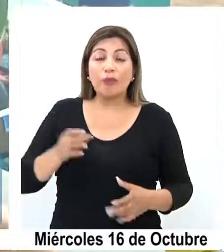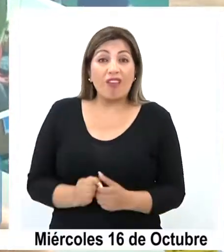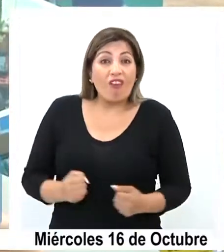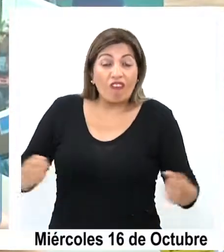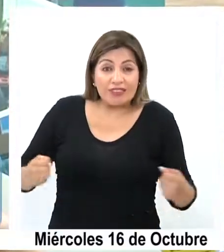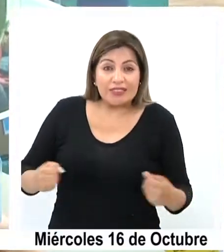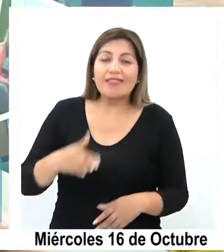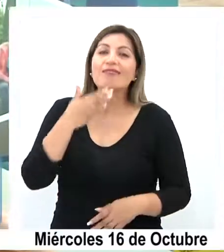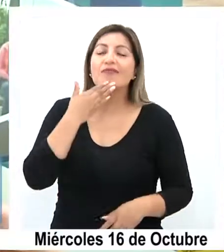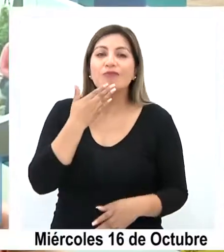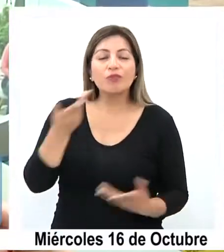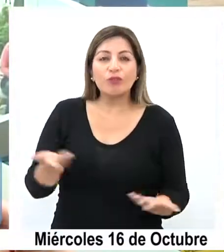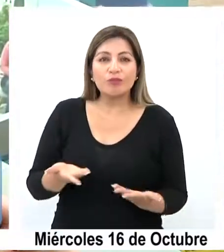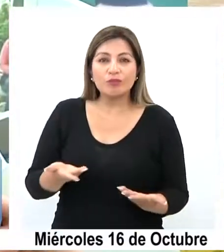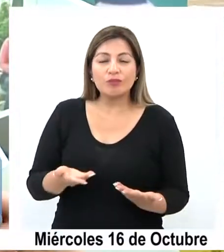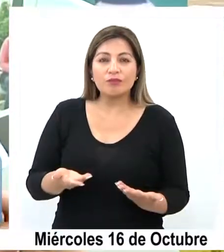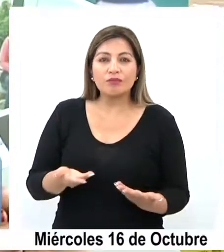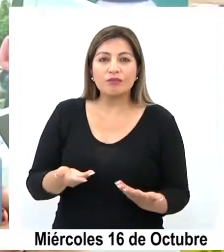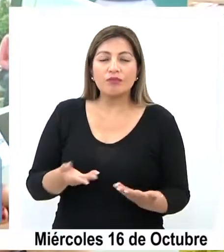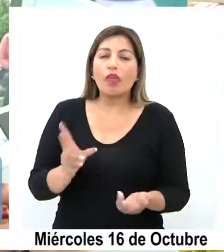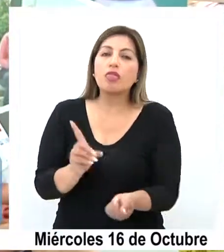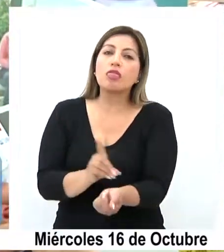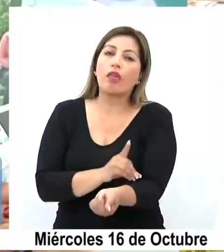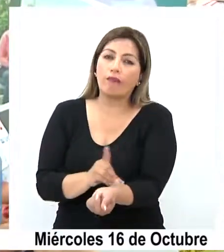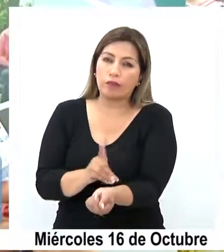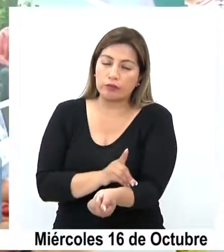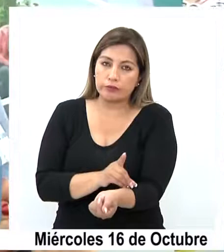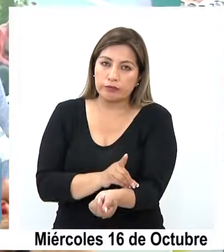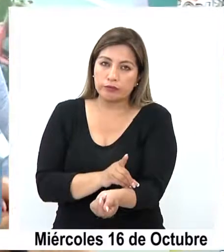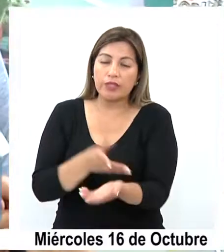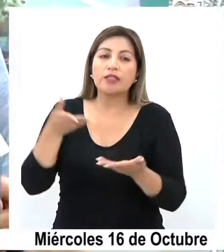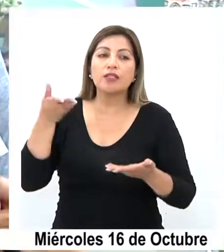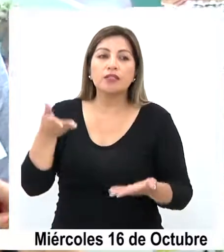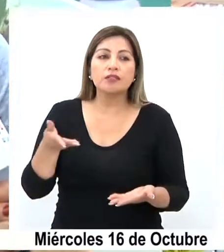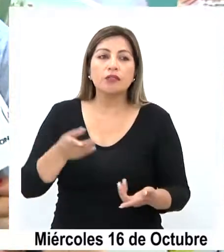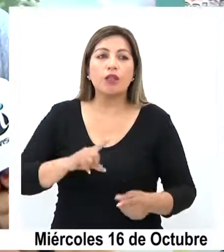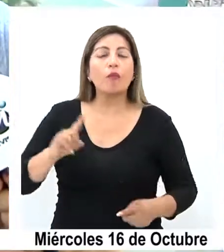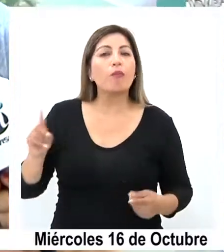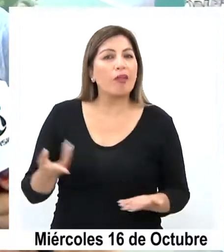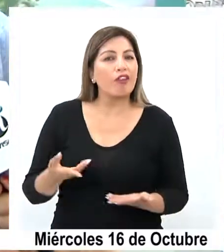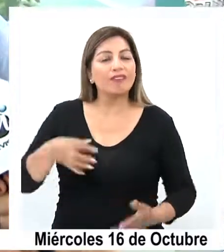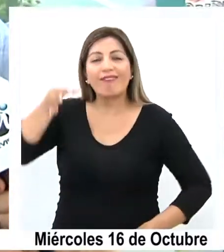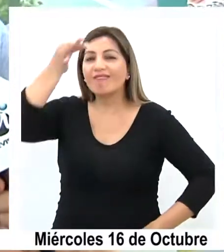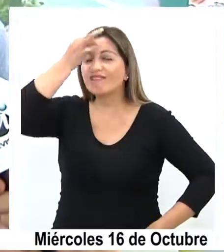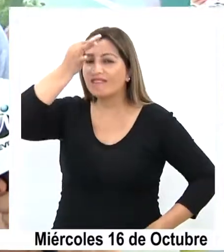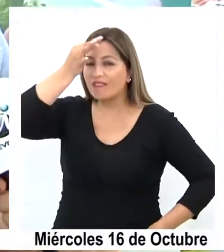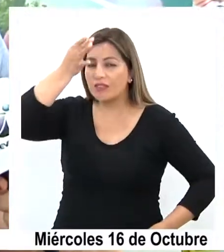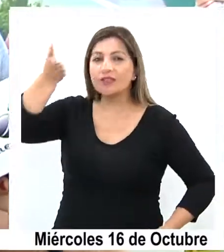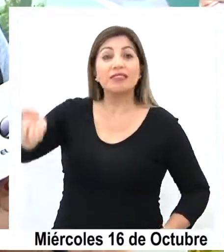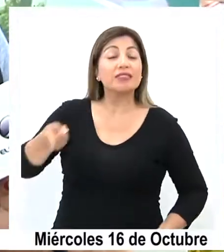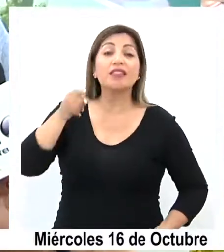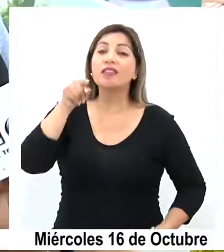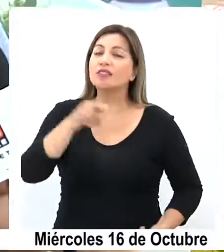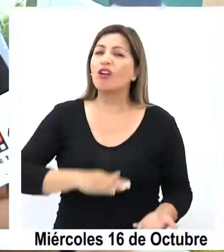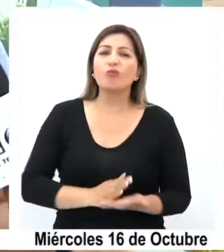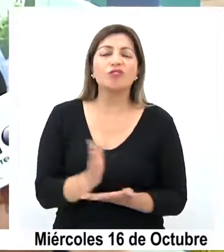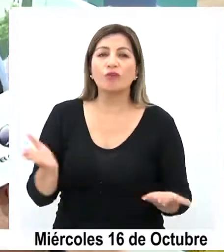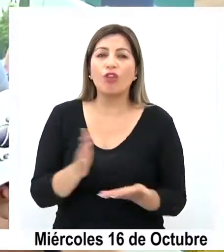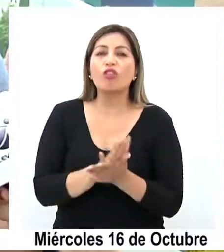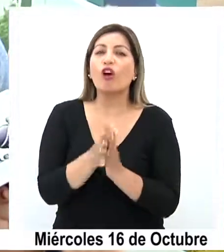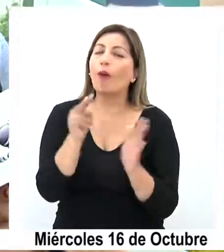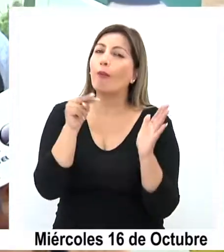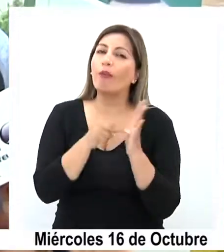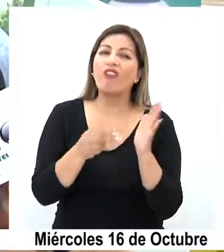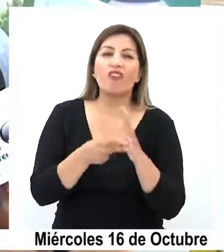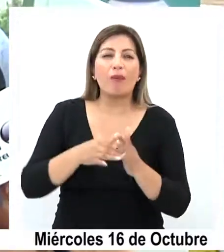a la obesidad, va delineado con la diabetes. Entonces esas son las primeras causas de enfermedad y de ahí empezamos con